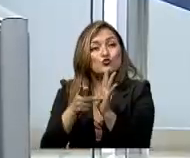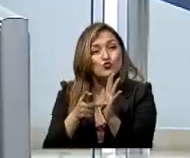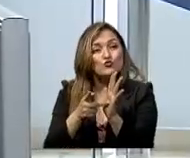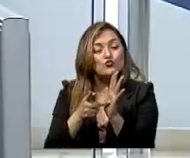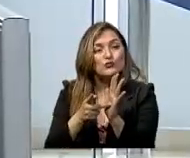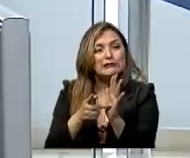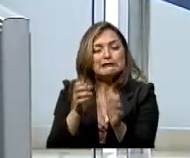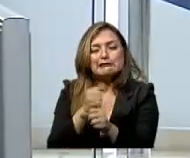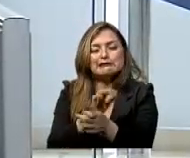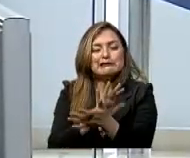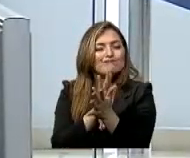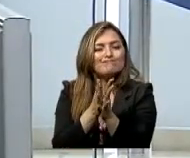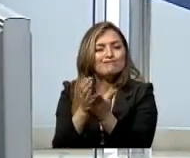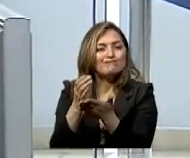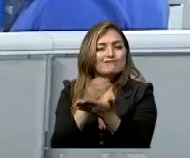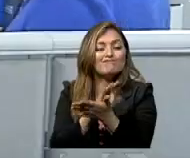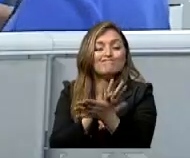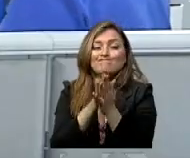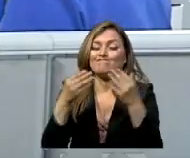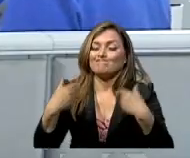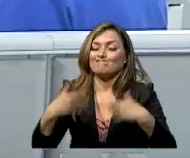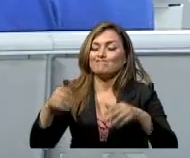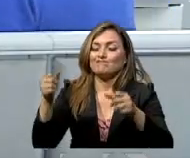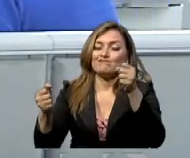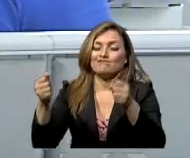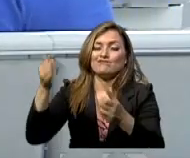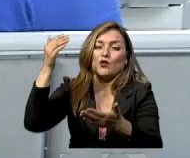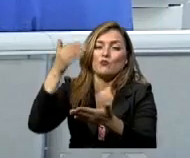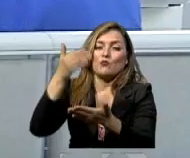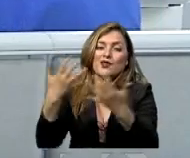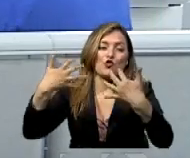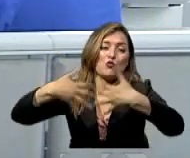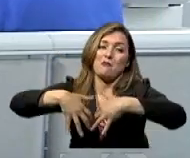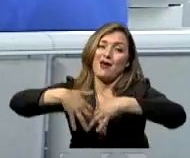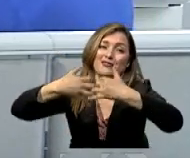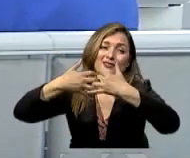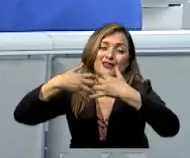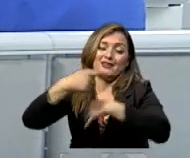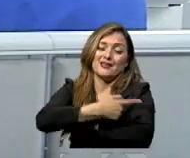haber realizado ningún curso, se suspenderá de forma automática por